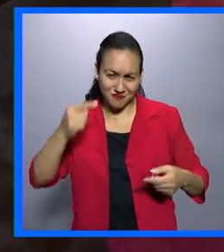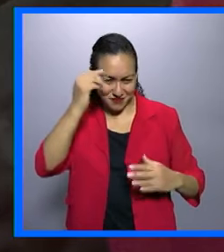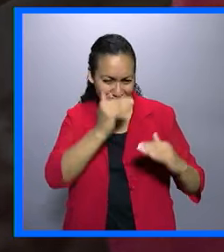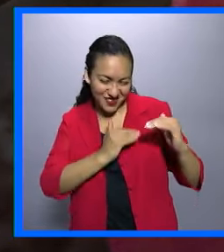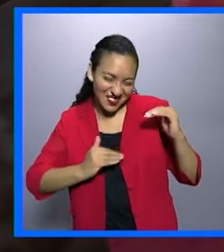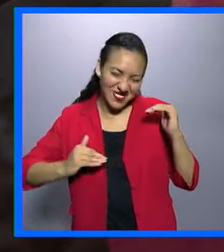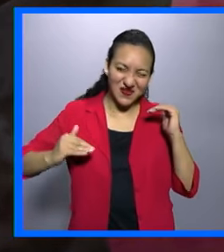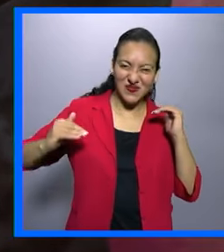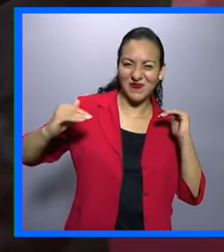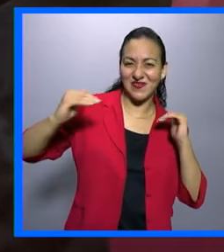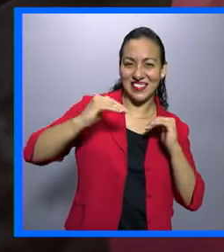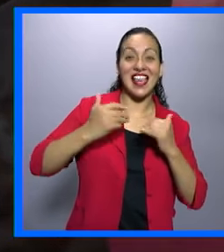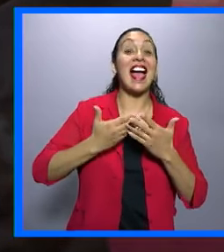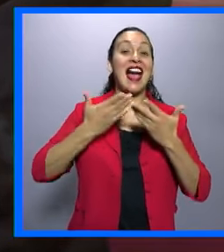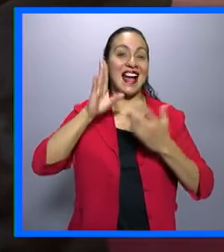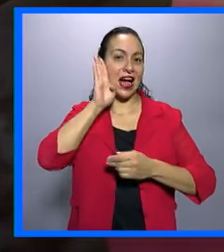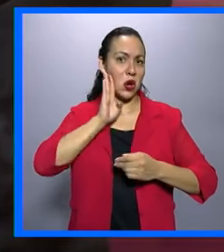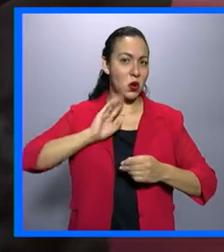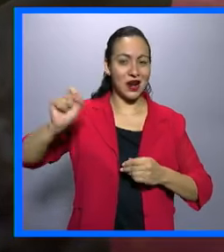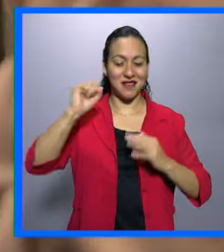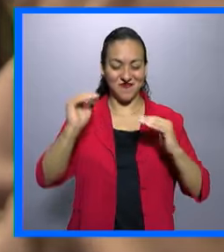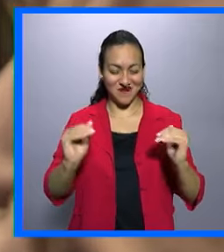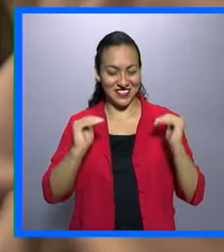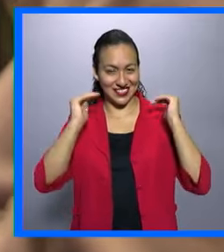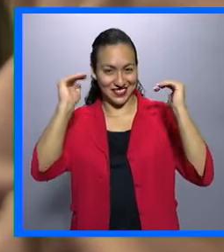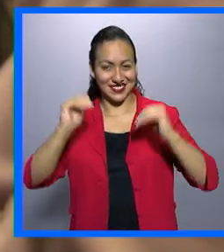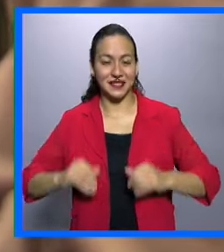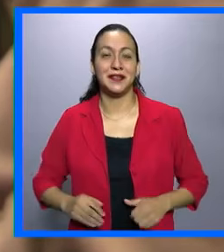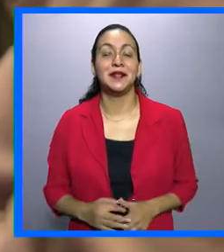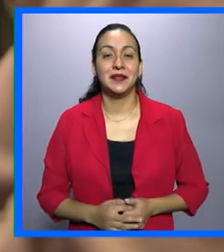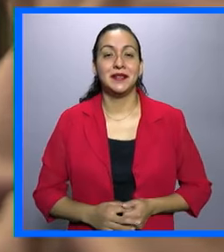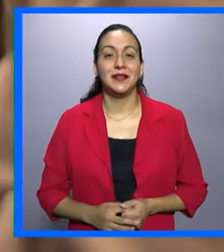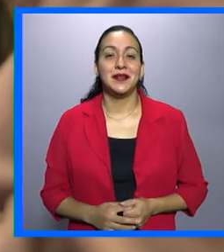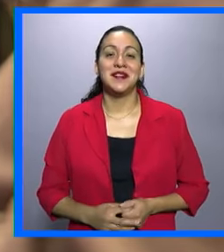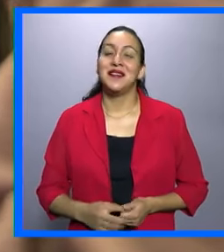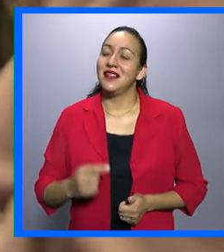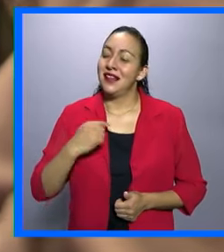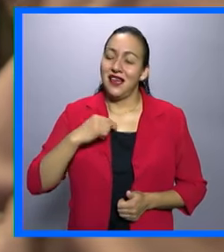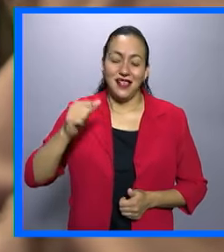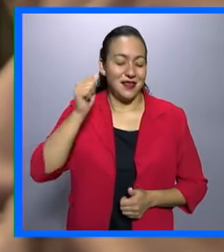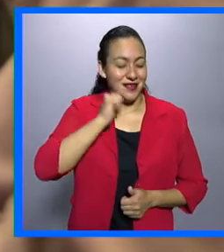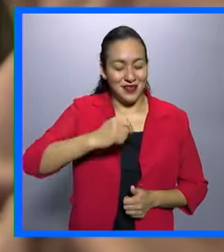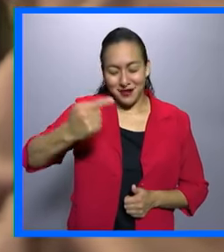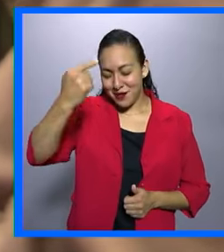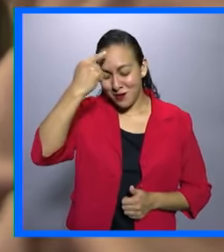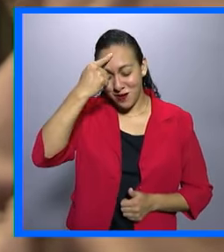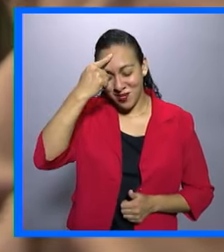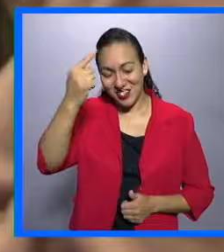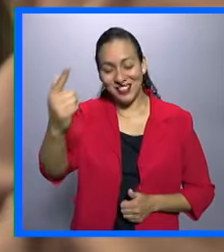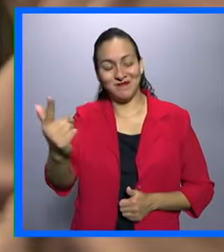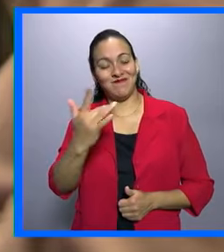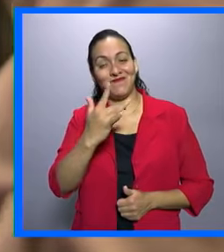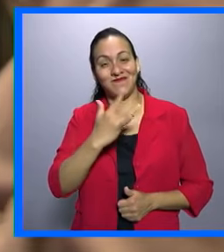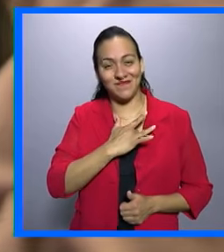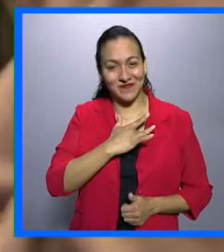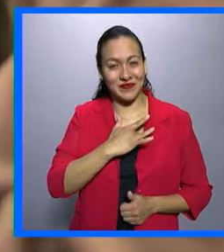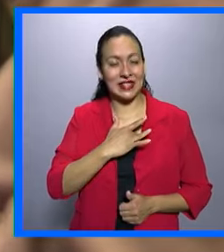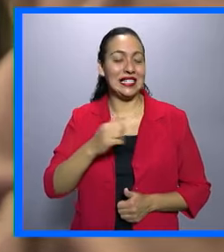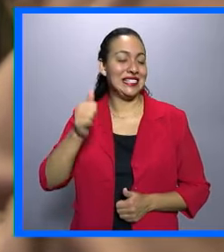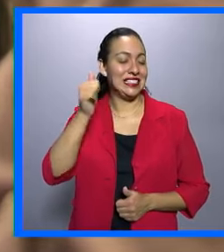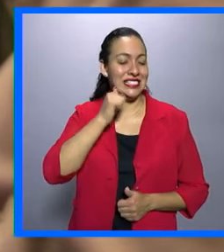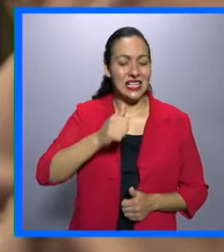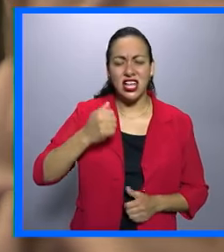llegar al máximo tribunal del país. Está en mi mente, en mi corazón, el utilizar